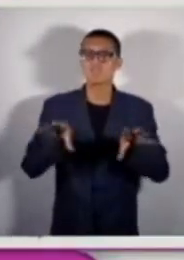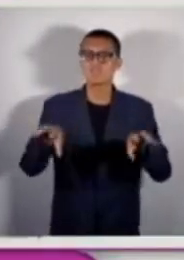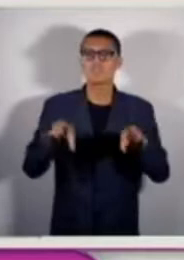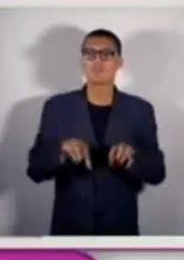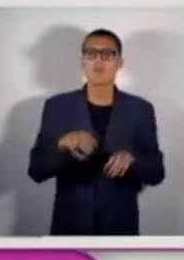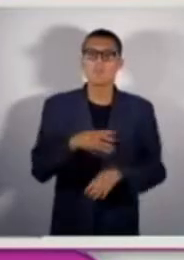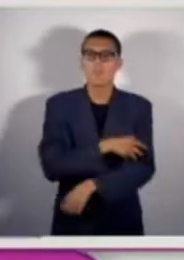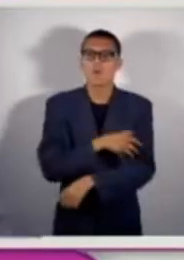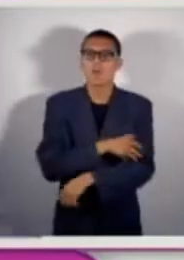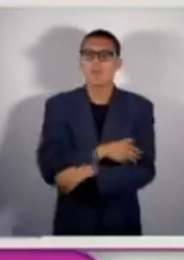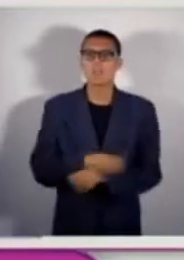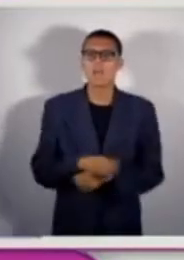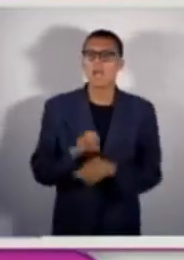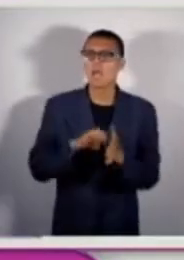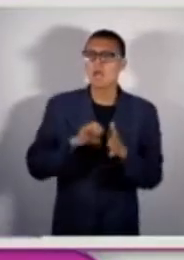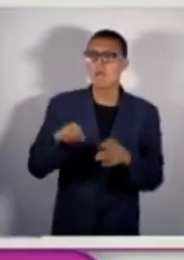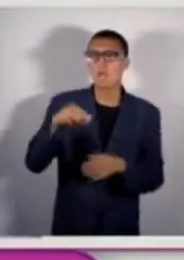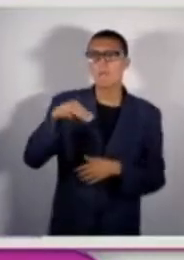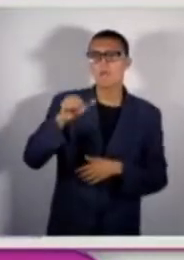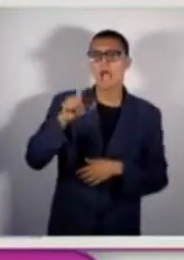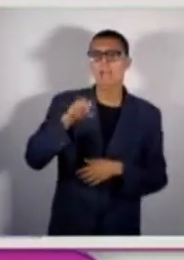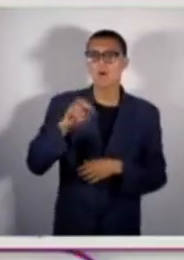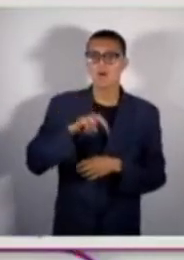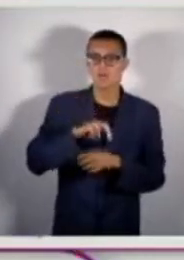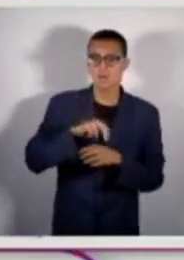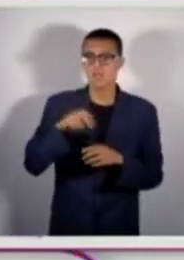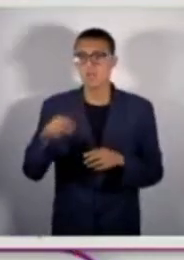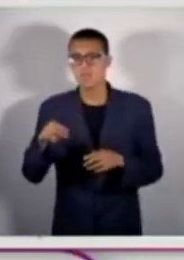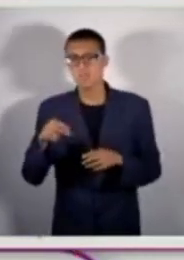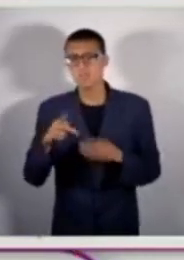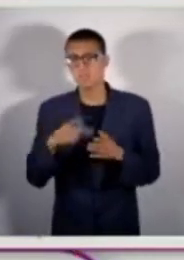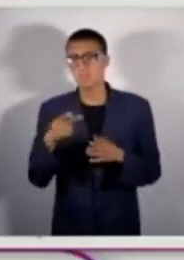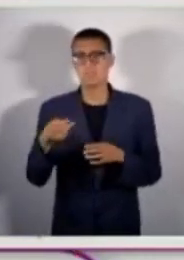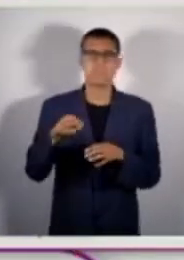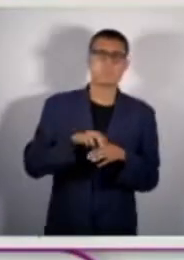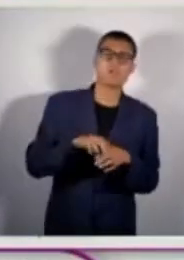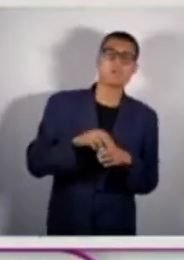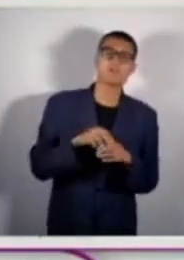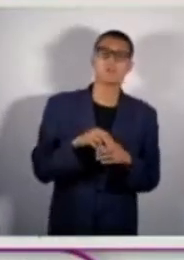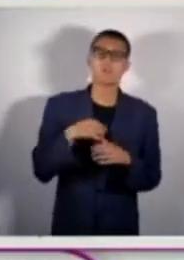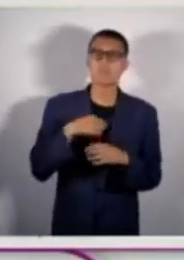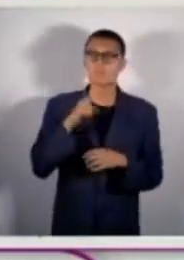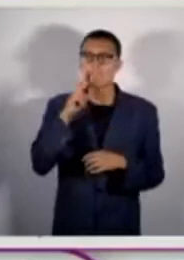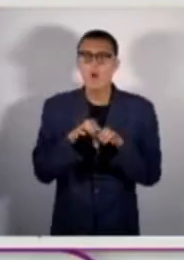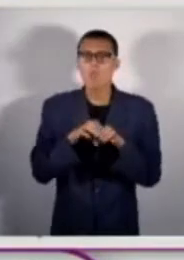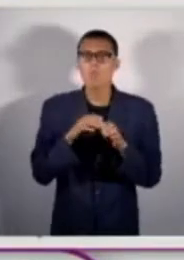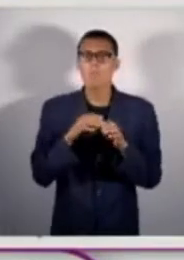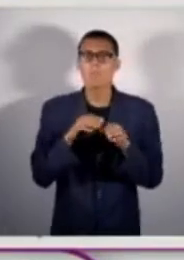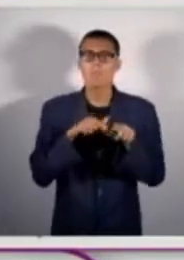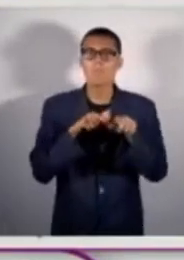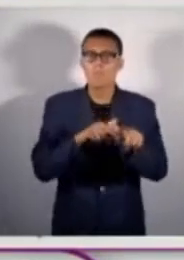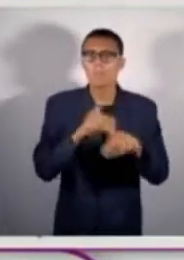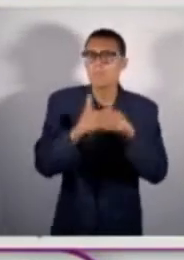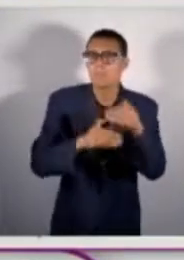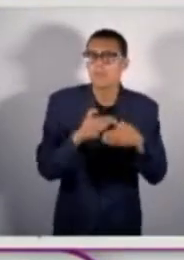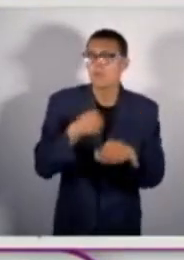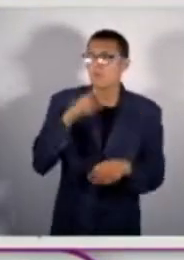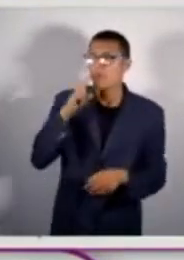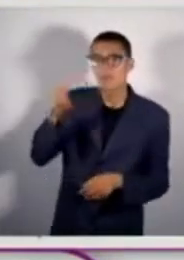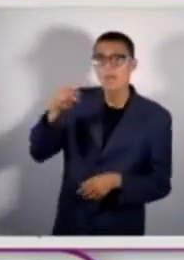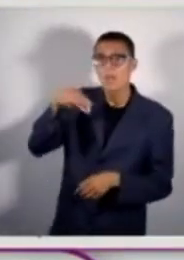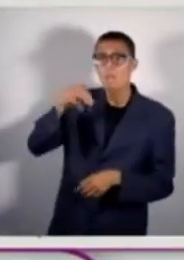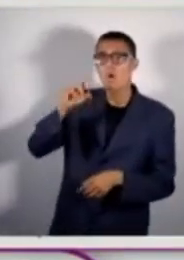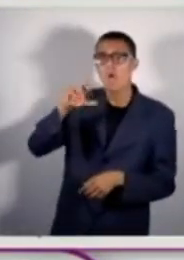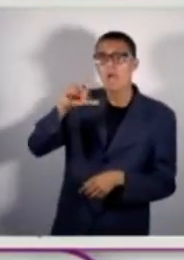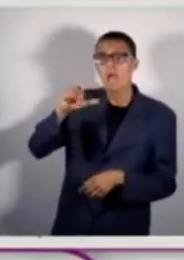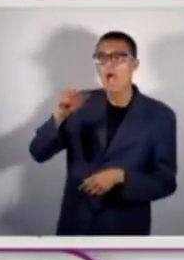Si Maquío saliera de su tumba, seguramente volvería a regresar. Vemos la paja en el ojo ajeno, pero no vemos la viga en el propio. Vemos que Morena controla la